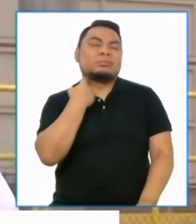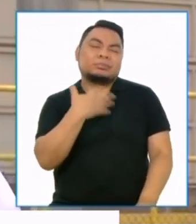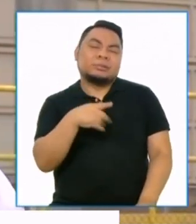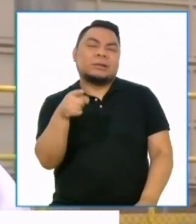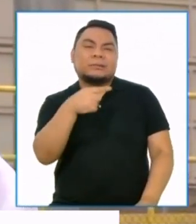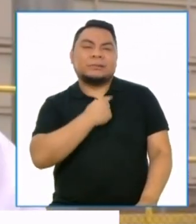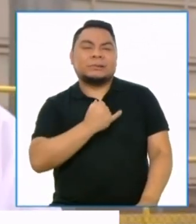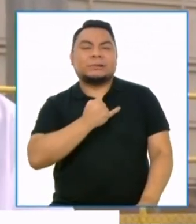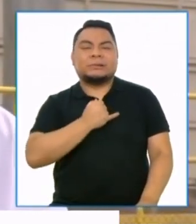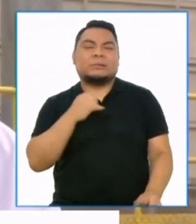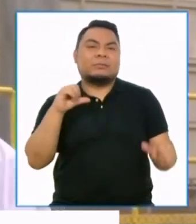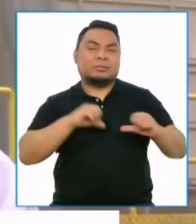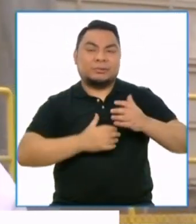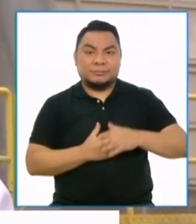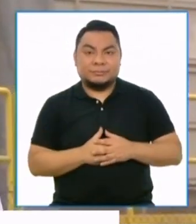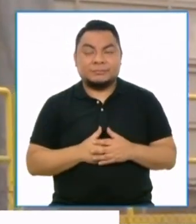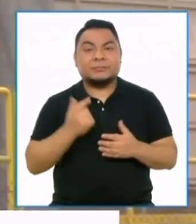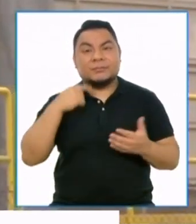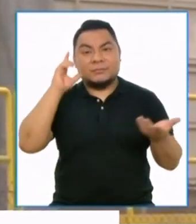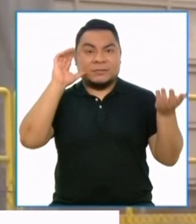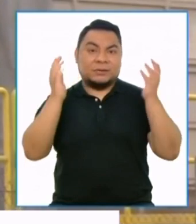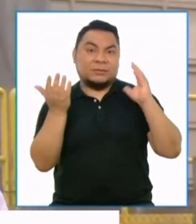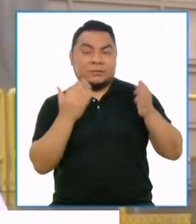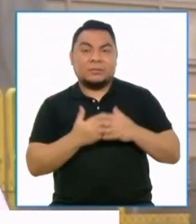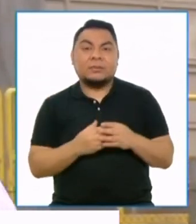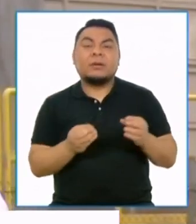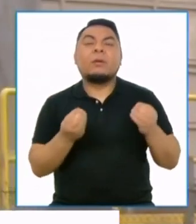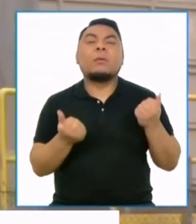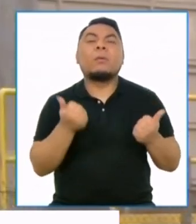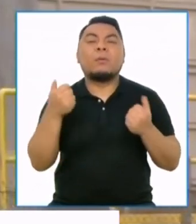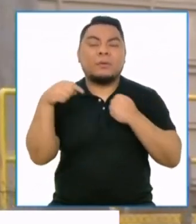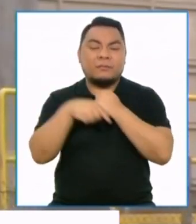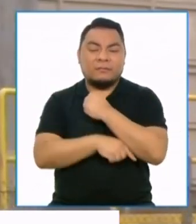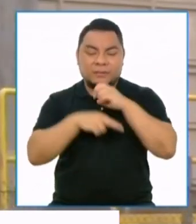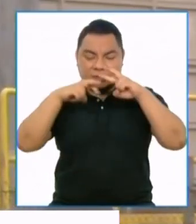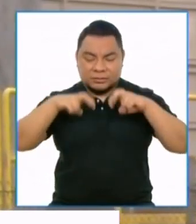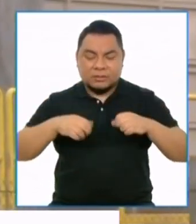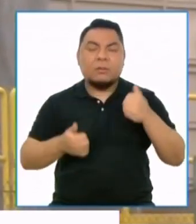de esta investigación? Es la contratación de